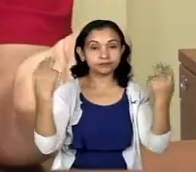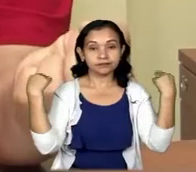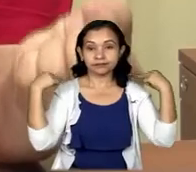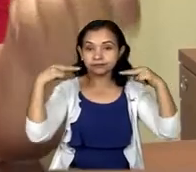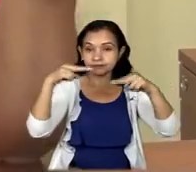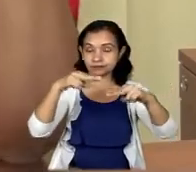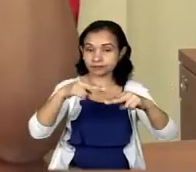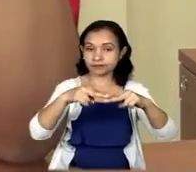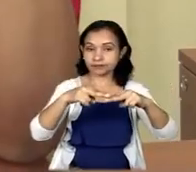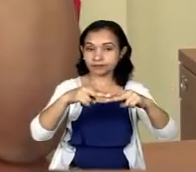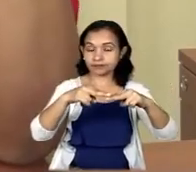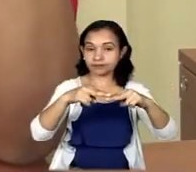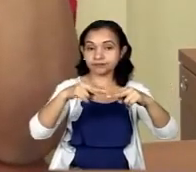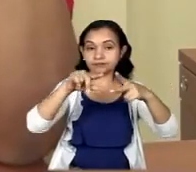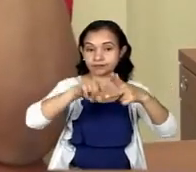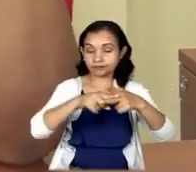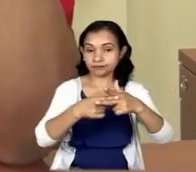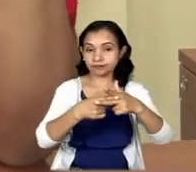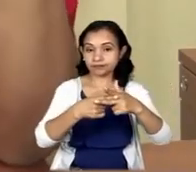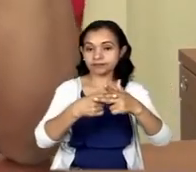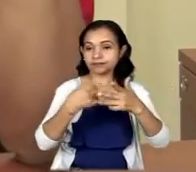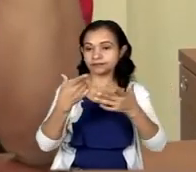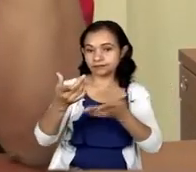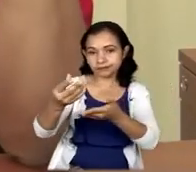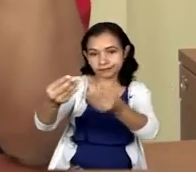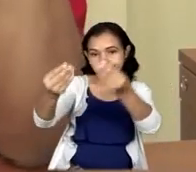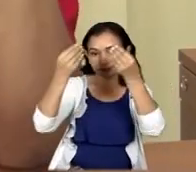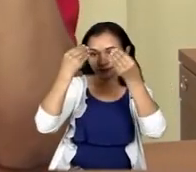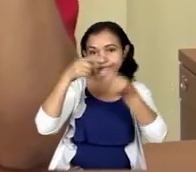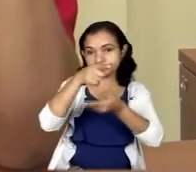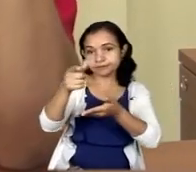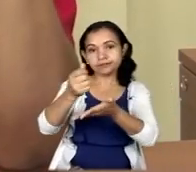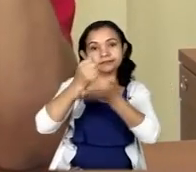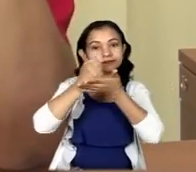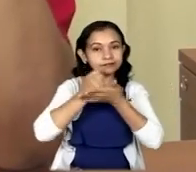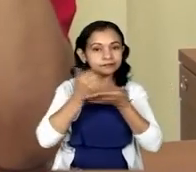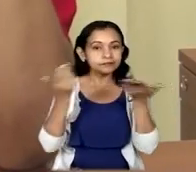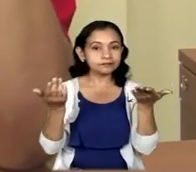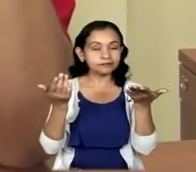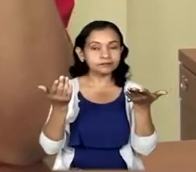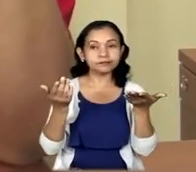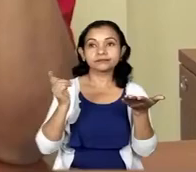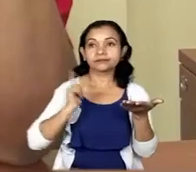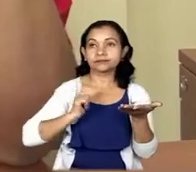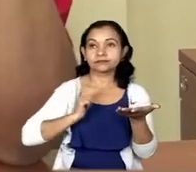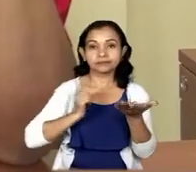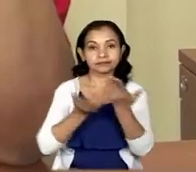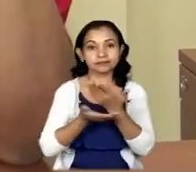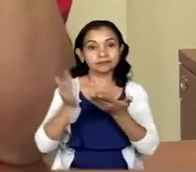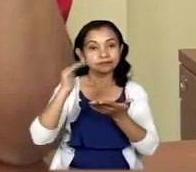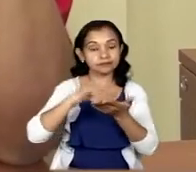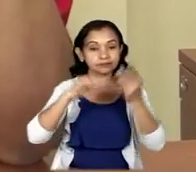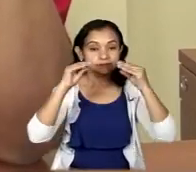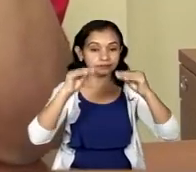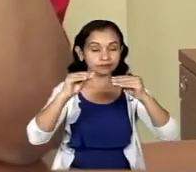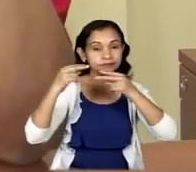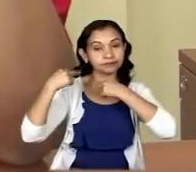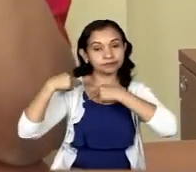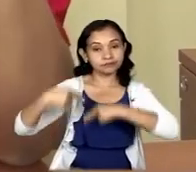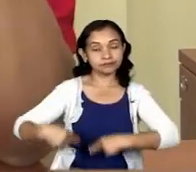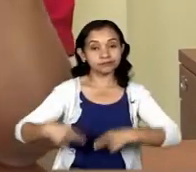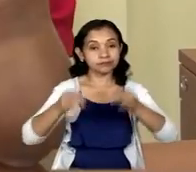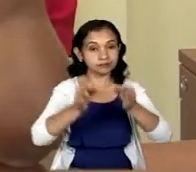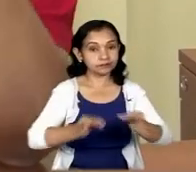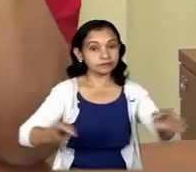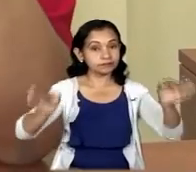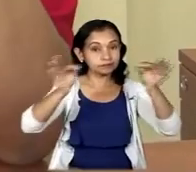como educadores, a partir de cuánto me sirven los conocimientos que estoy impartiendo. Y si estamos retomando una educación humanística fundamentada